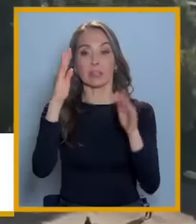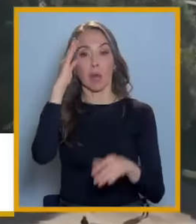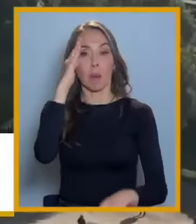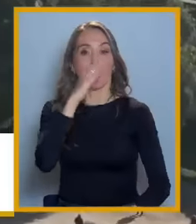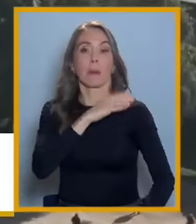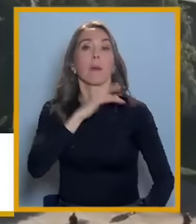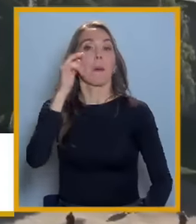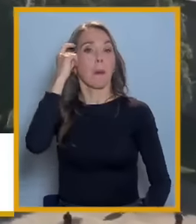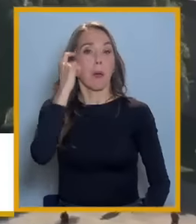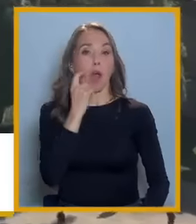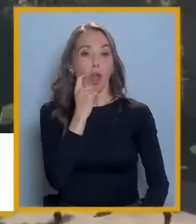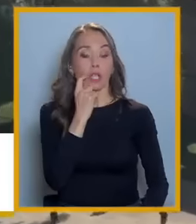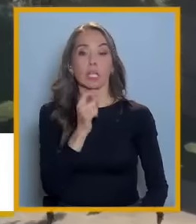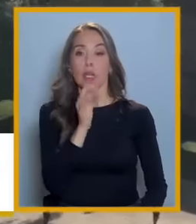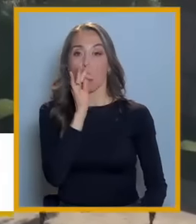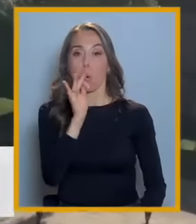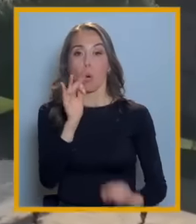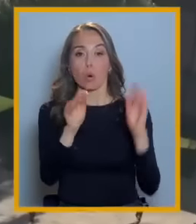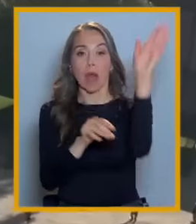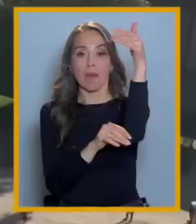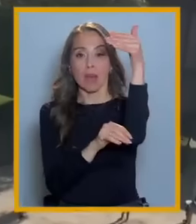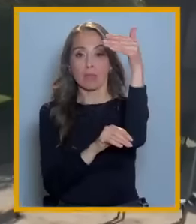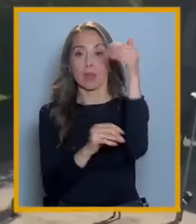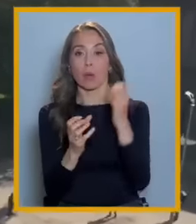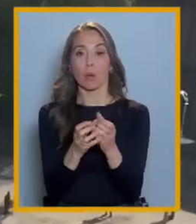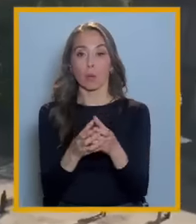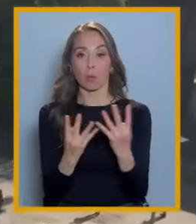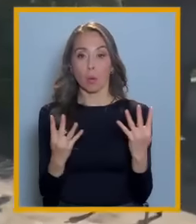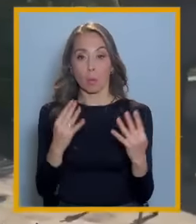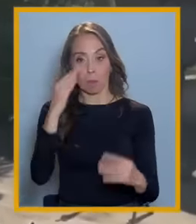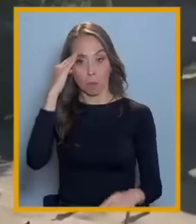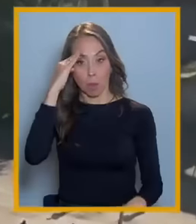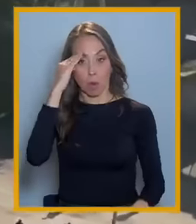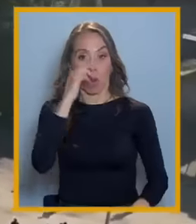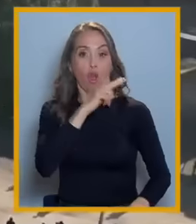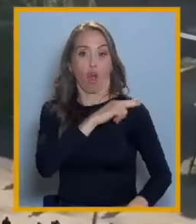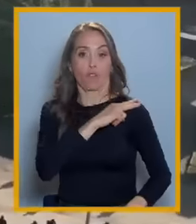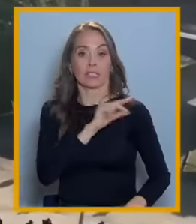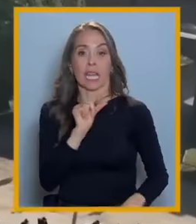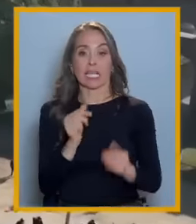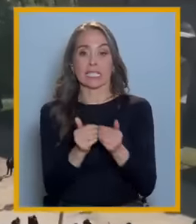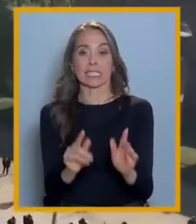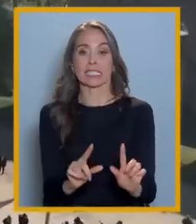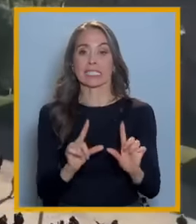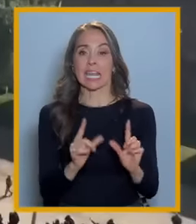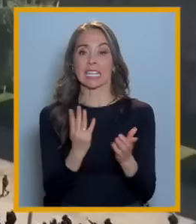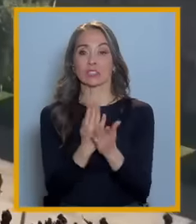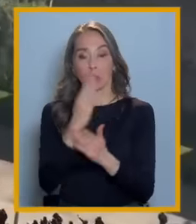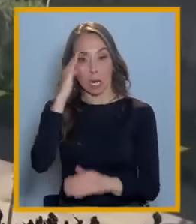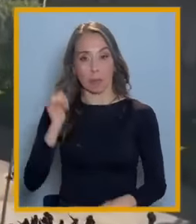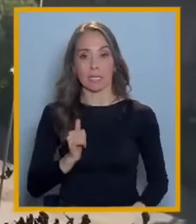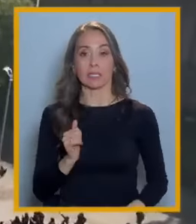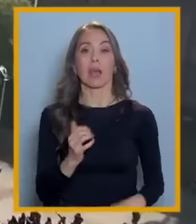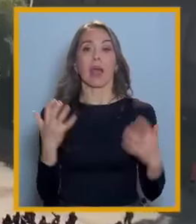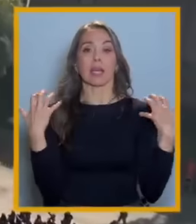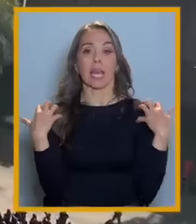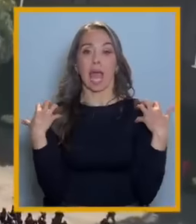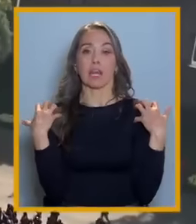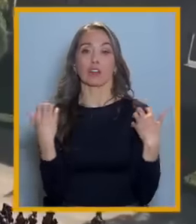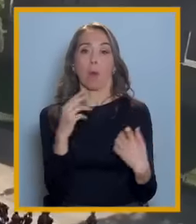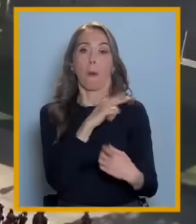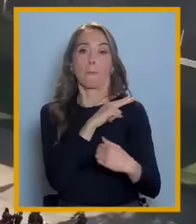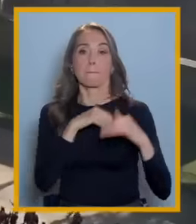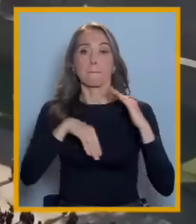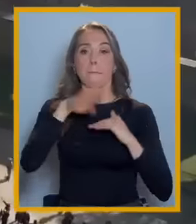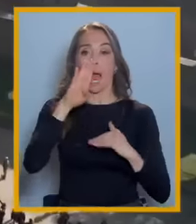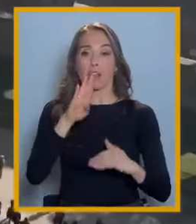Higgins, juran a la bandera una agrupación de oficiales recientemente egresados de la Escuela Militar al mando del mayor Álvaro Valenzuela